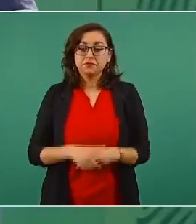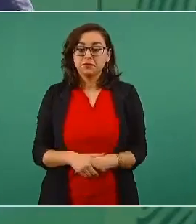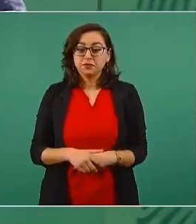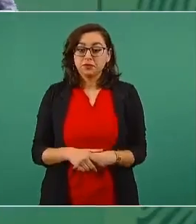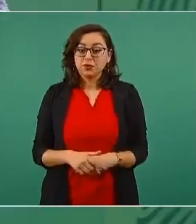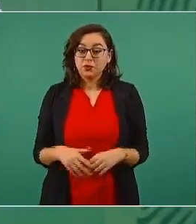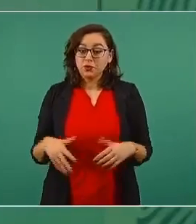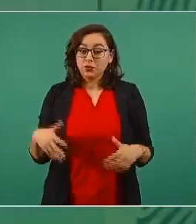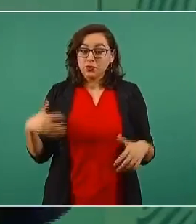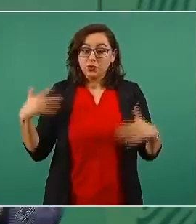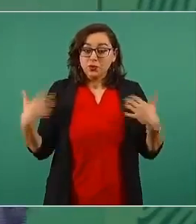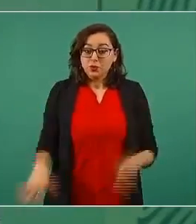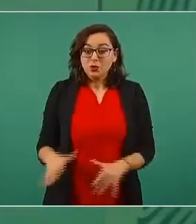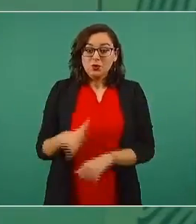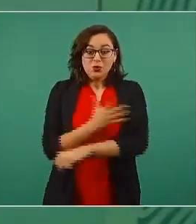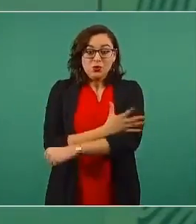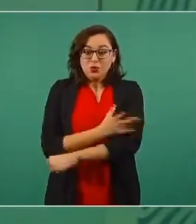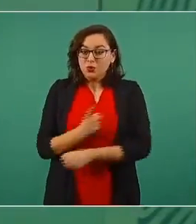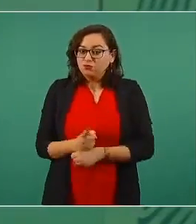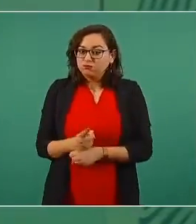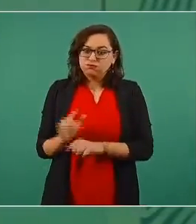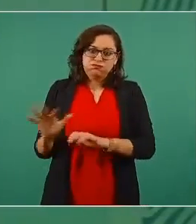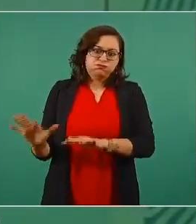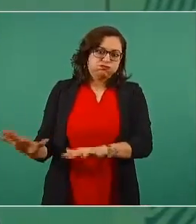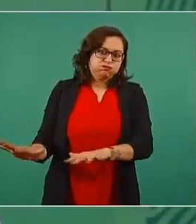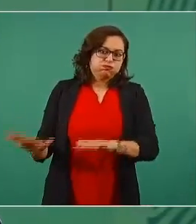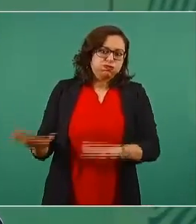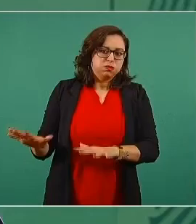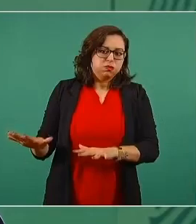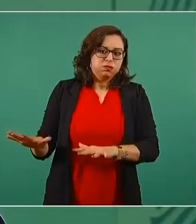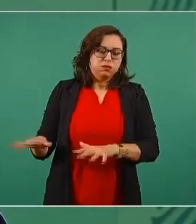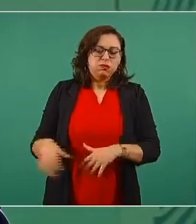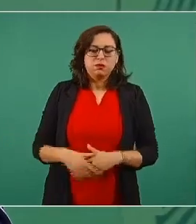algo excepcional